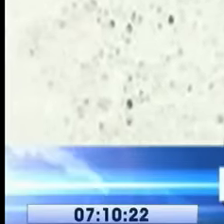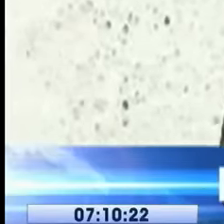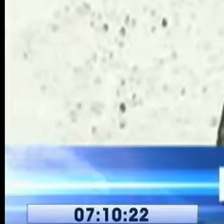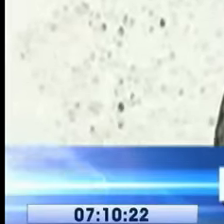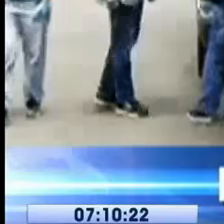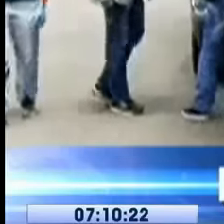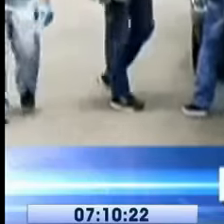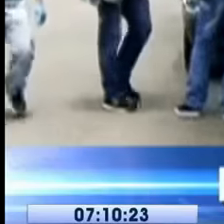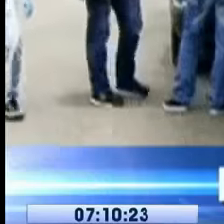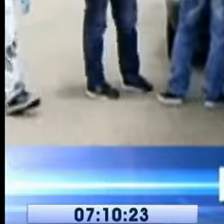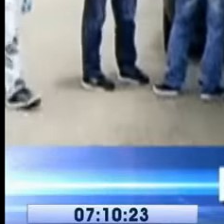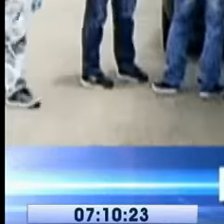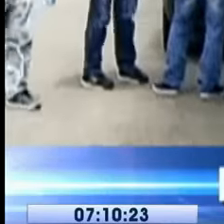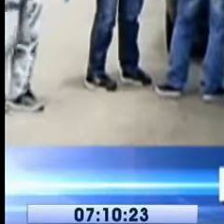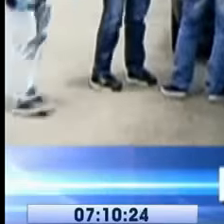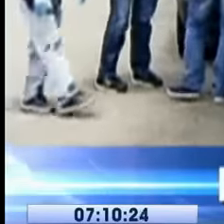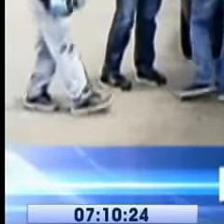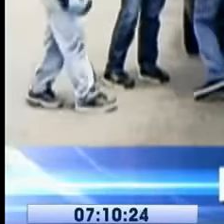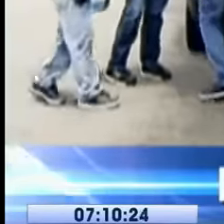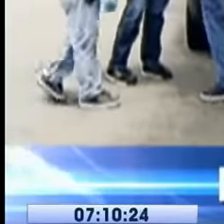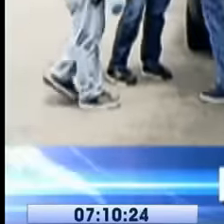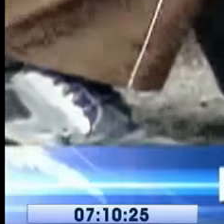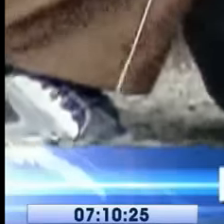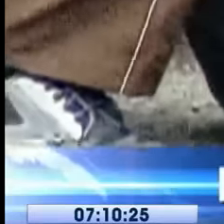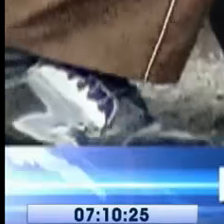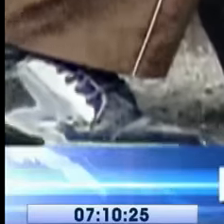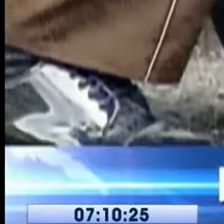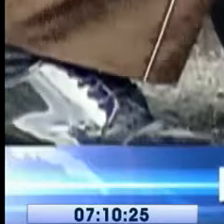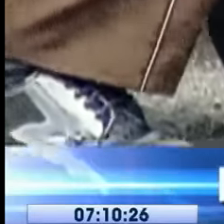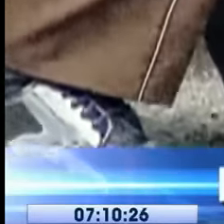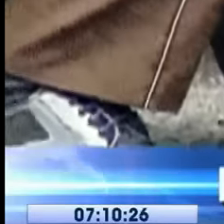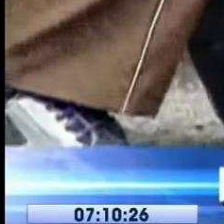al resistirse a un asalto.